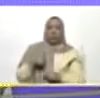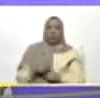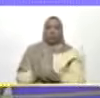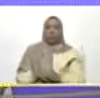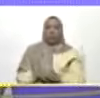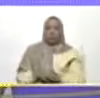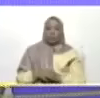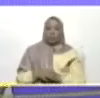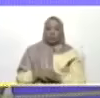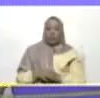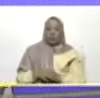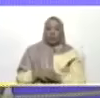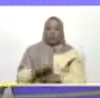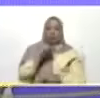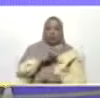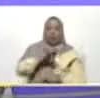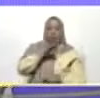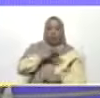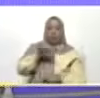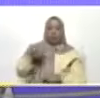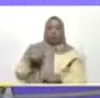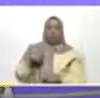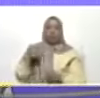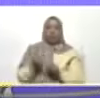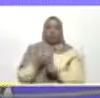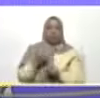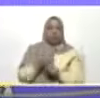ecología número 14